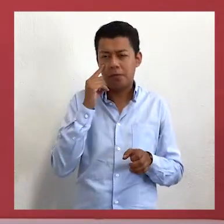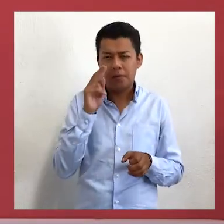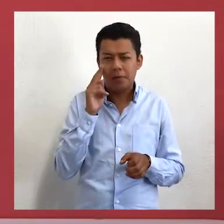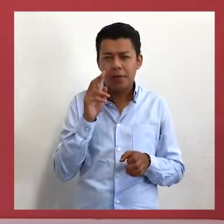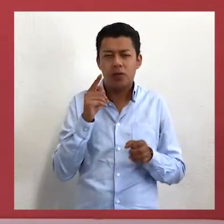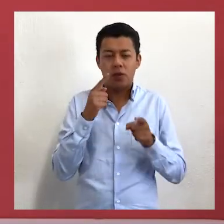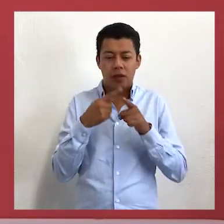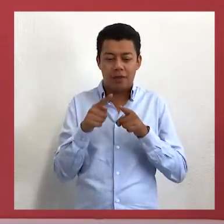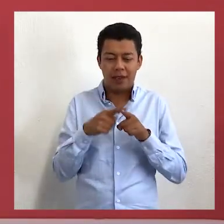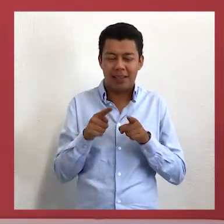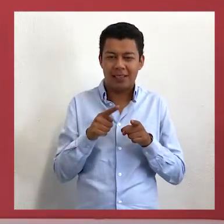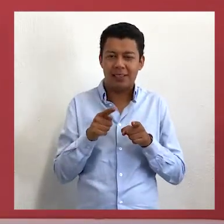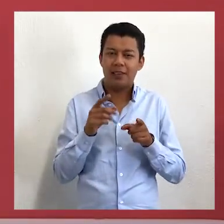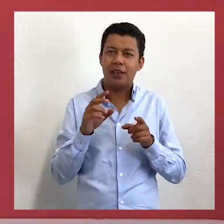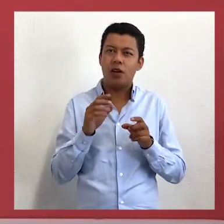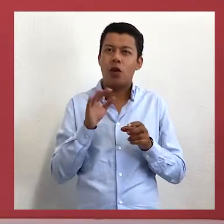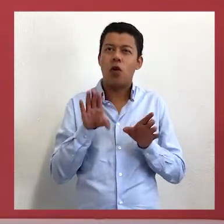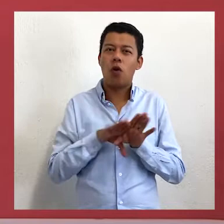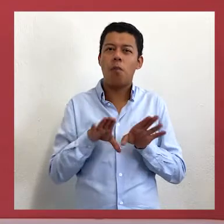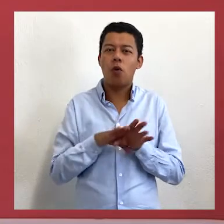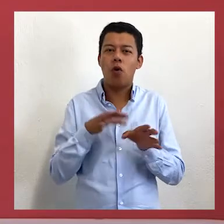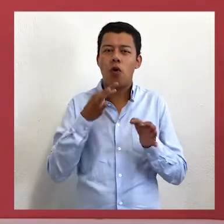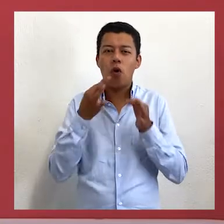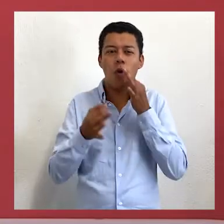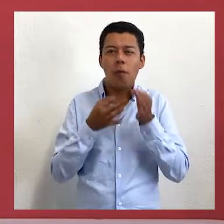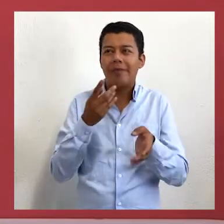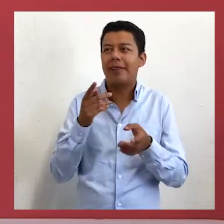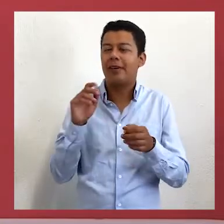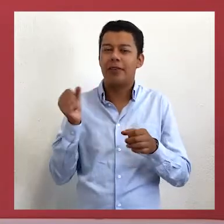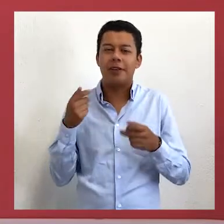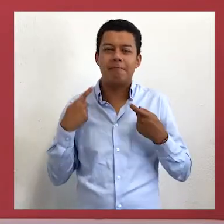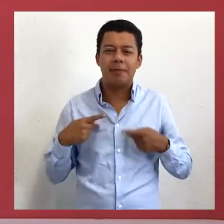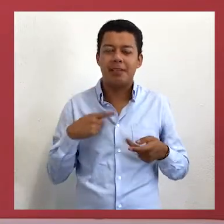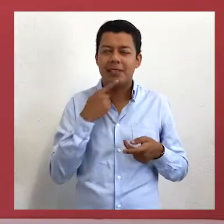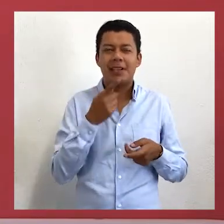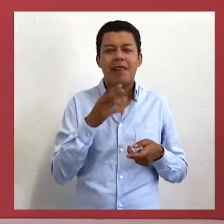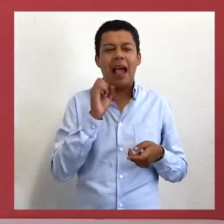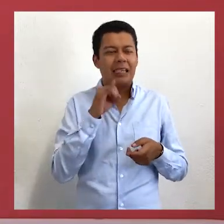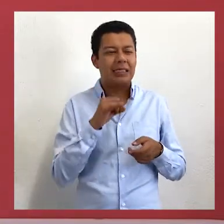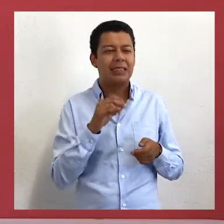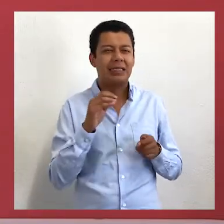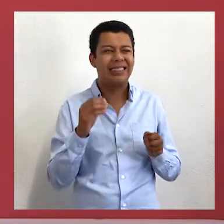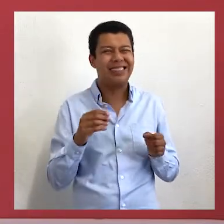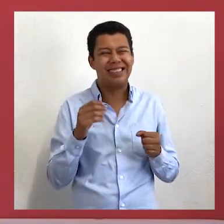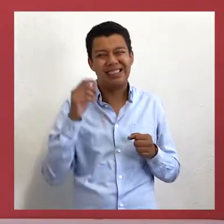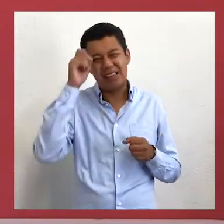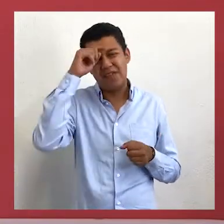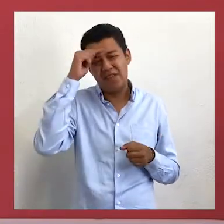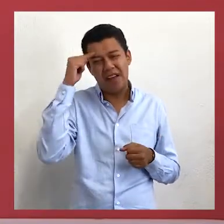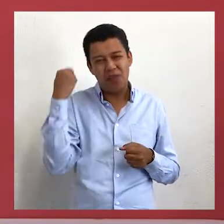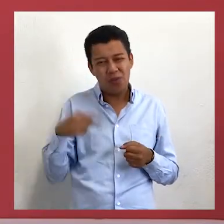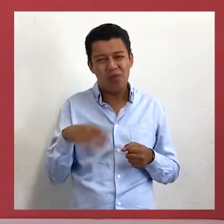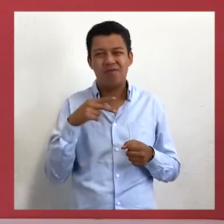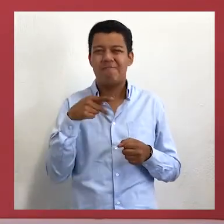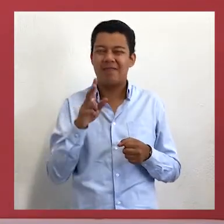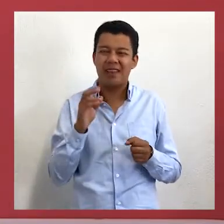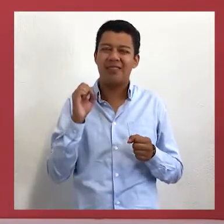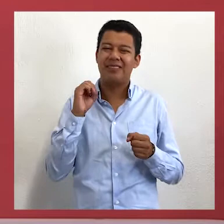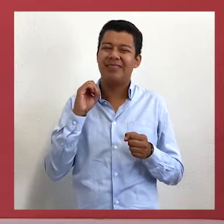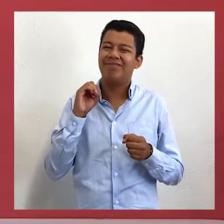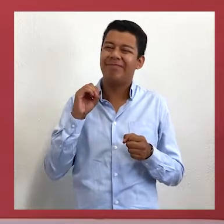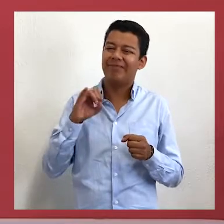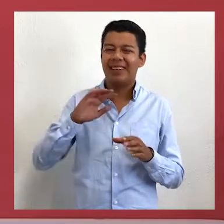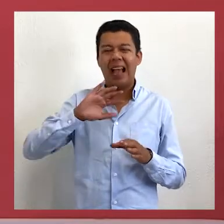comentarios de que es la etapa de la chocarrera, que es una etapa difícil, que ya se le va a pasar. Ese tipo de